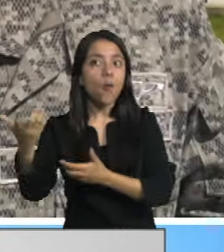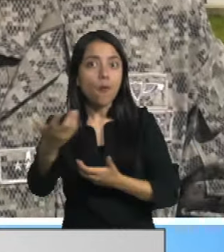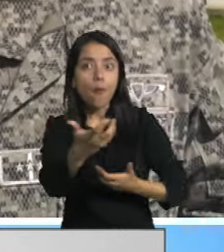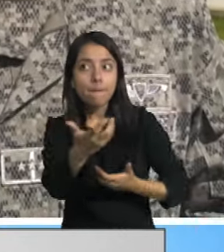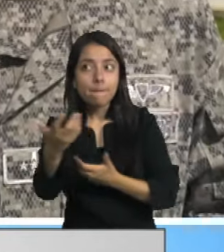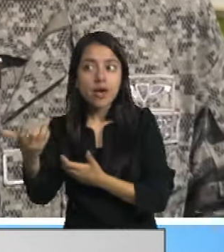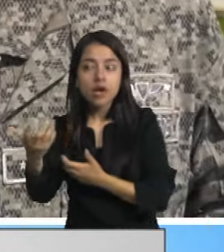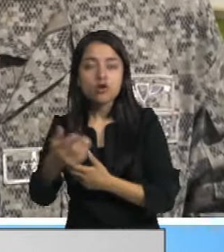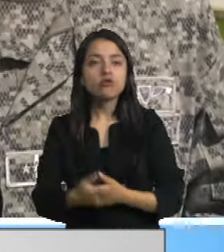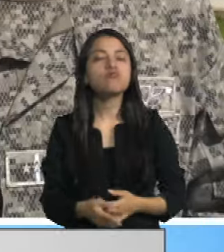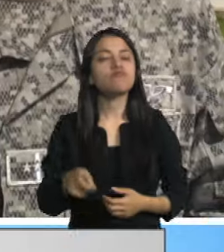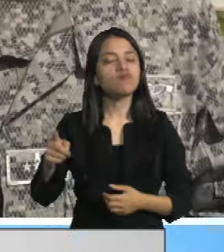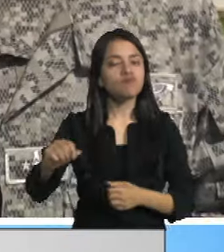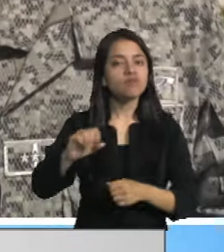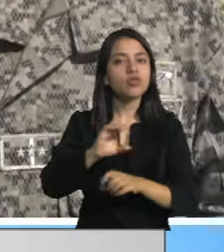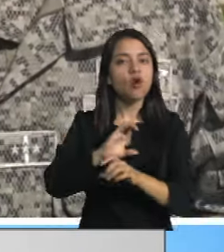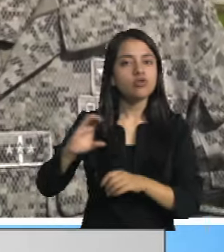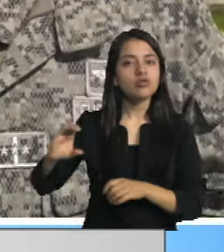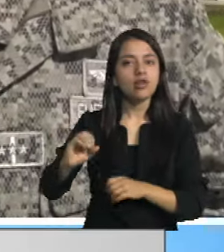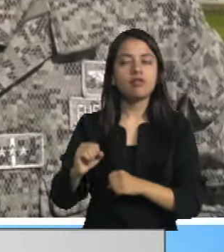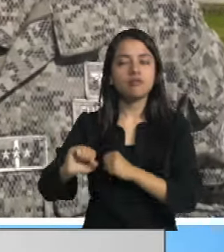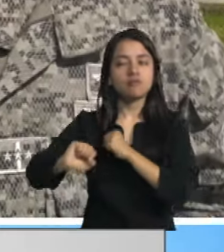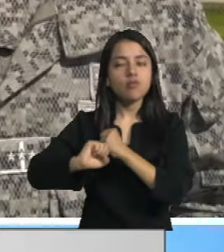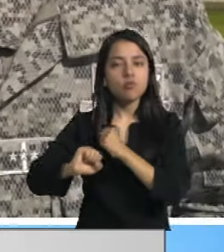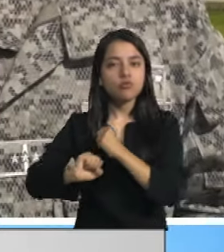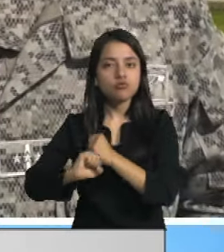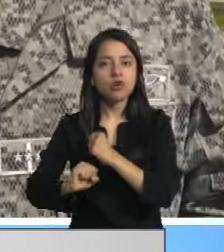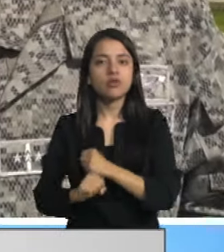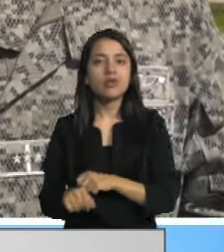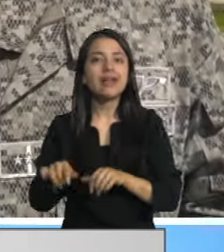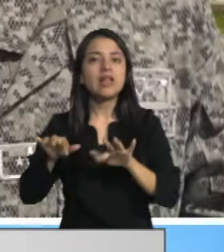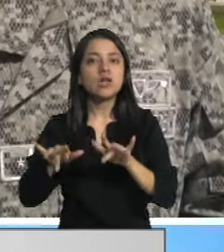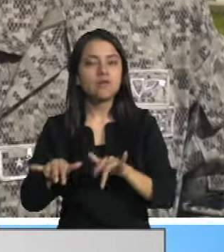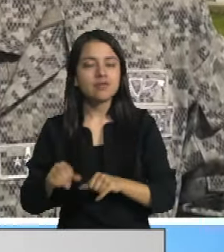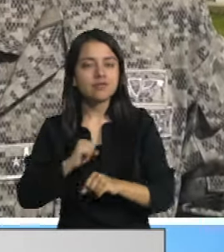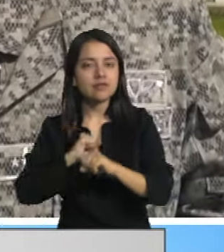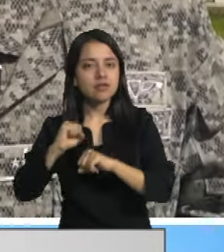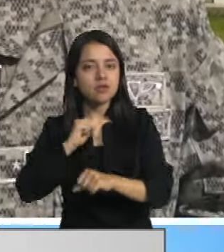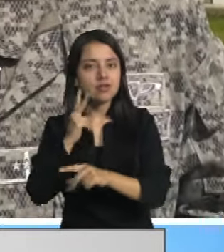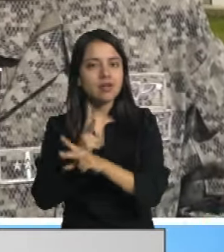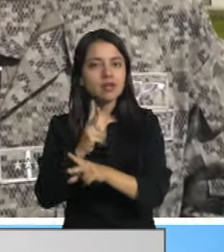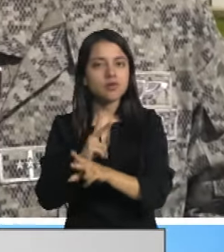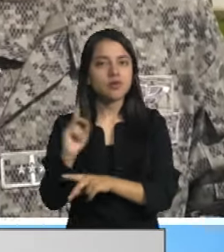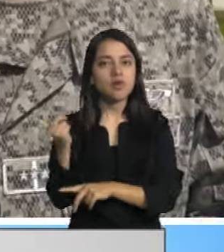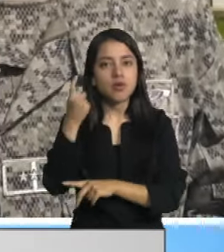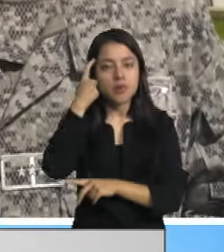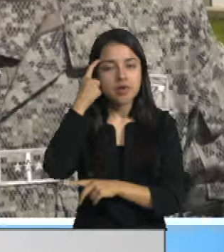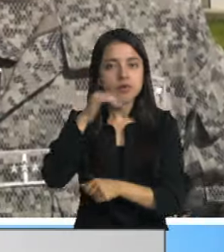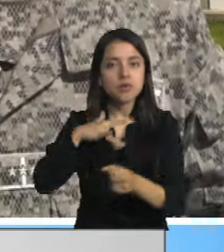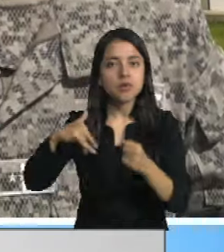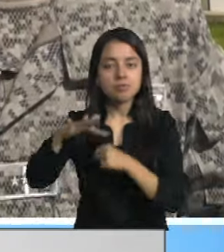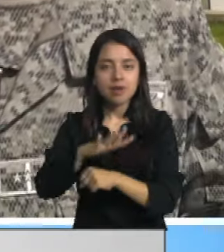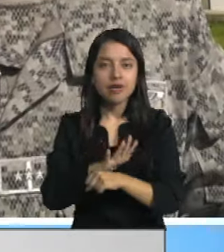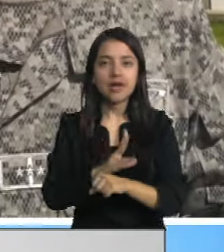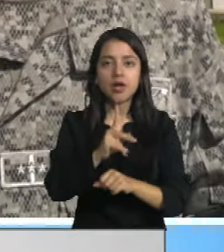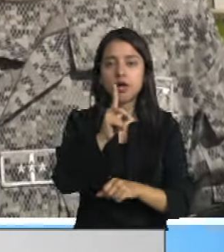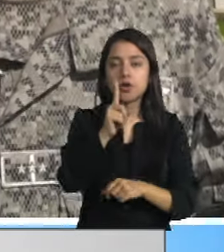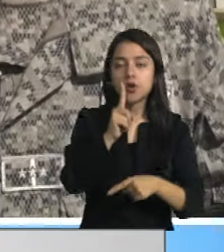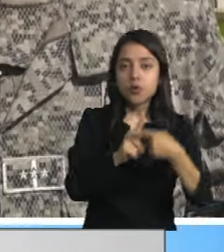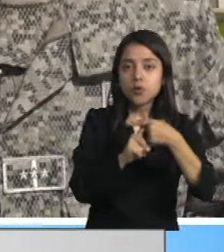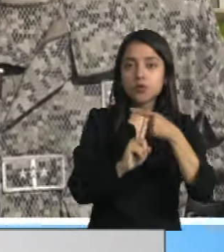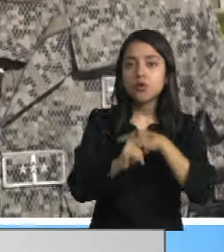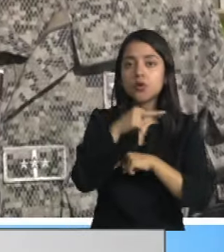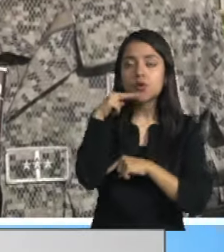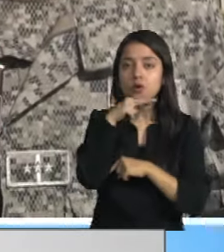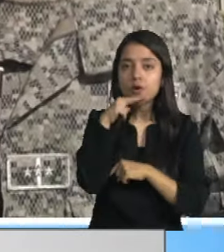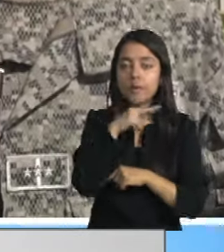Sabana de Occidente están apoyándonos, la Oficina de Gestión del Riesgo de la Gobernación, Cruz Roja, Policía Nacional,